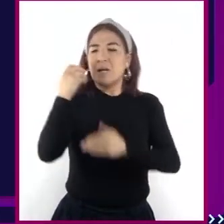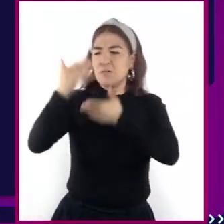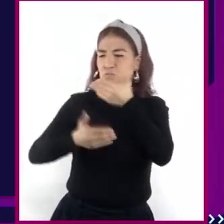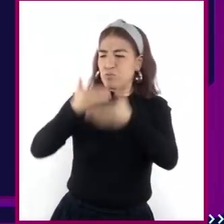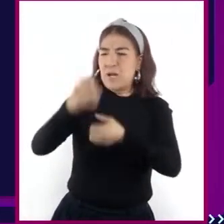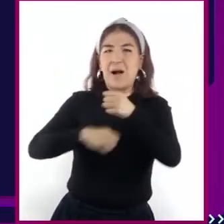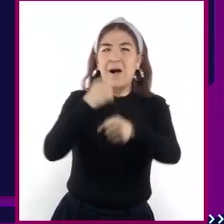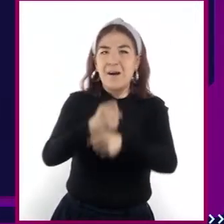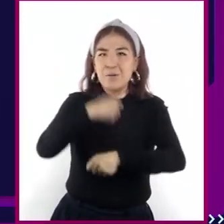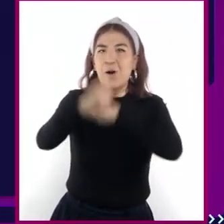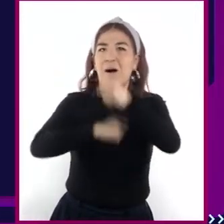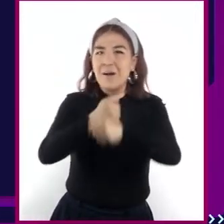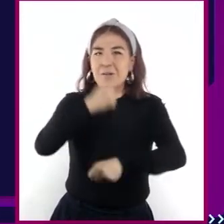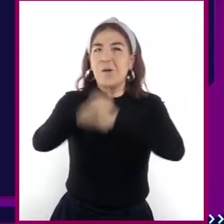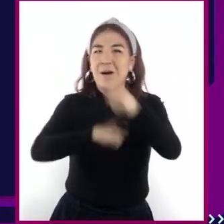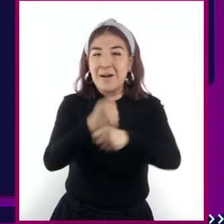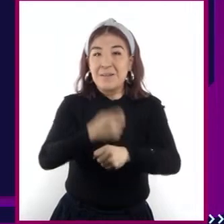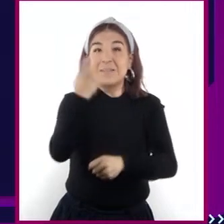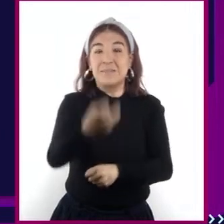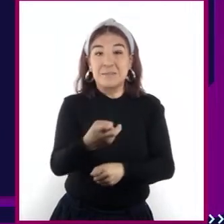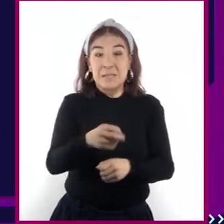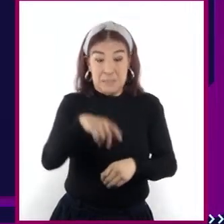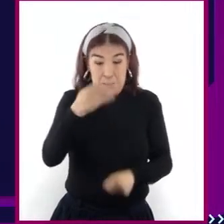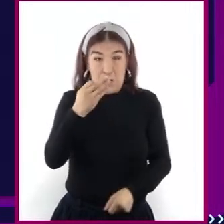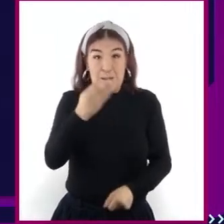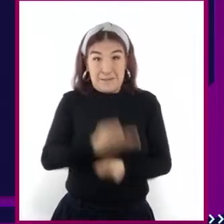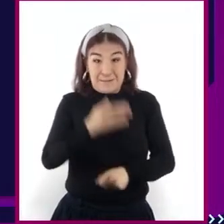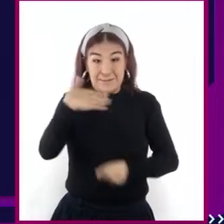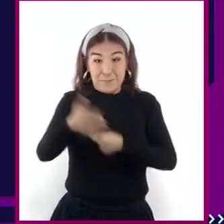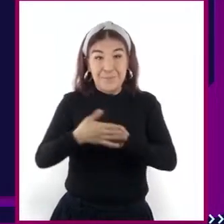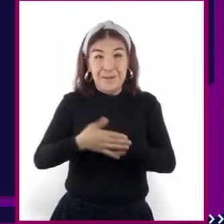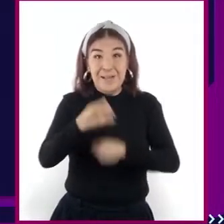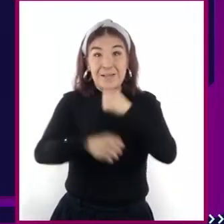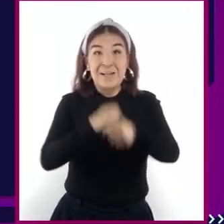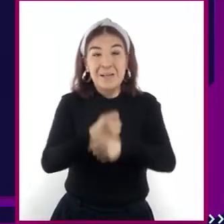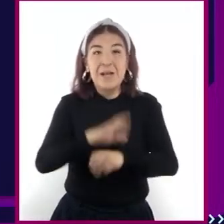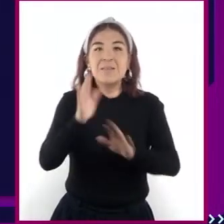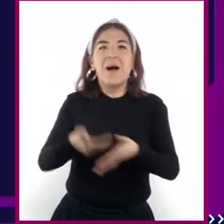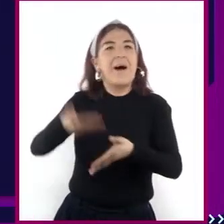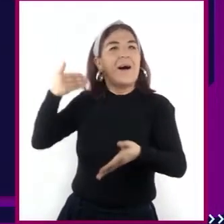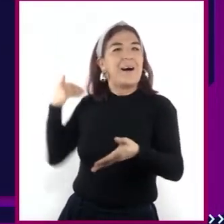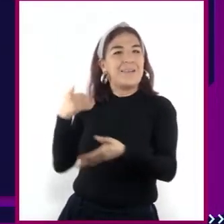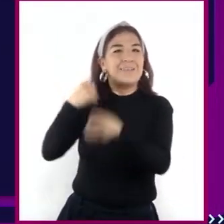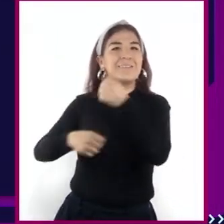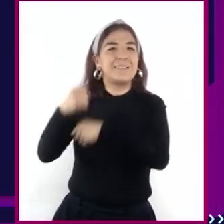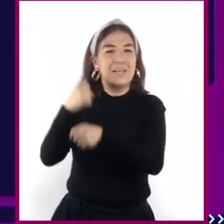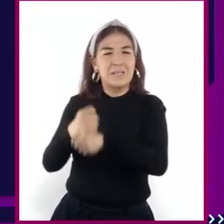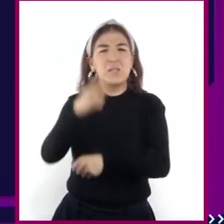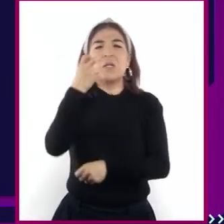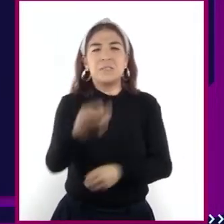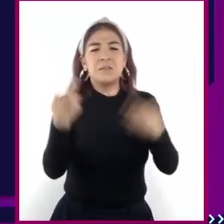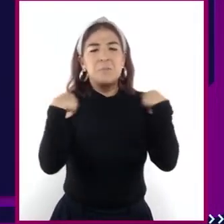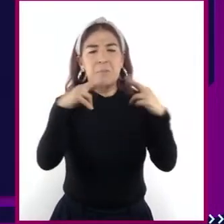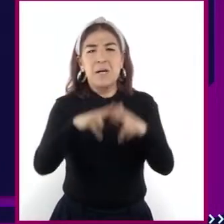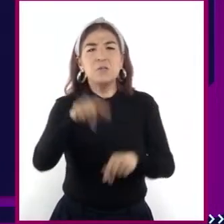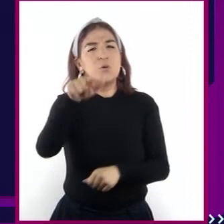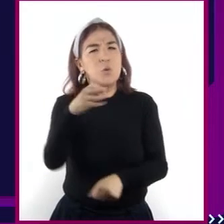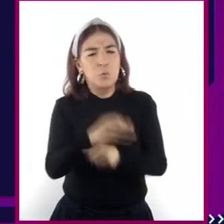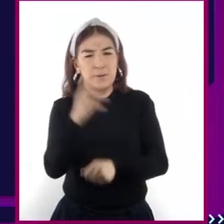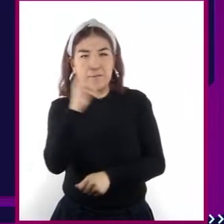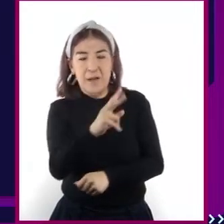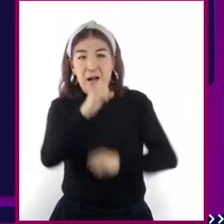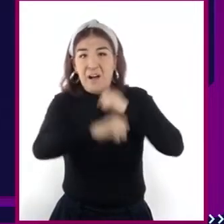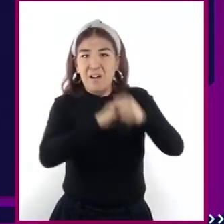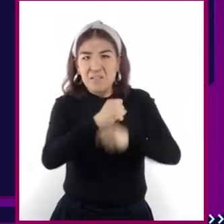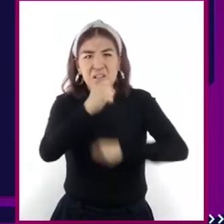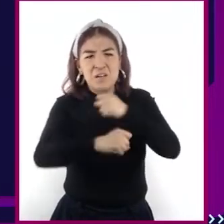años. Tanto los años que están por transcurrir como los años ya transcurridos. Maestra Irina, conforme pasan los años,